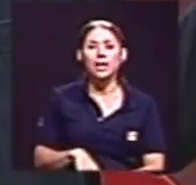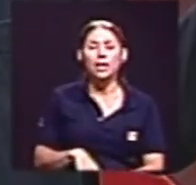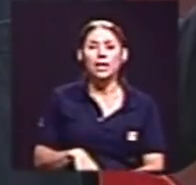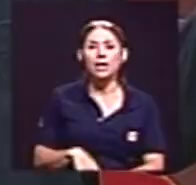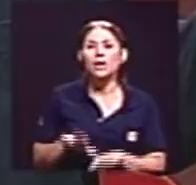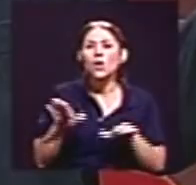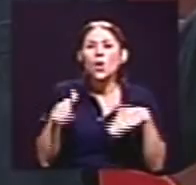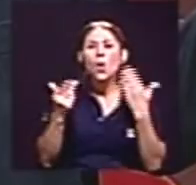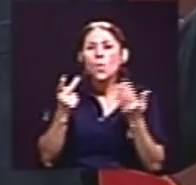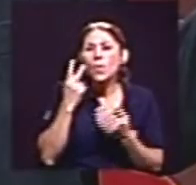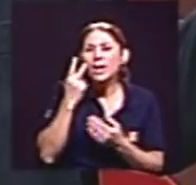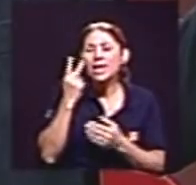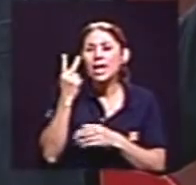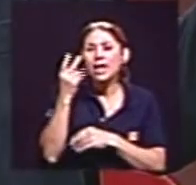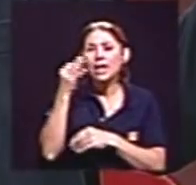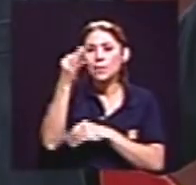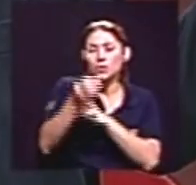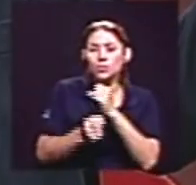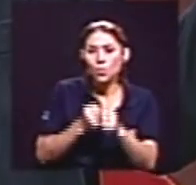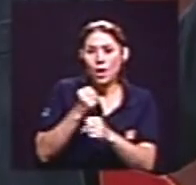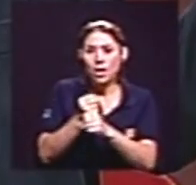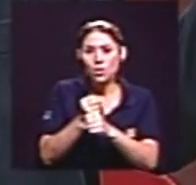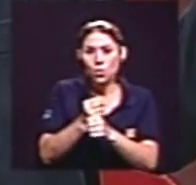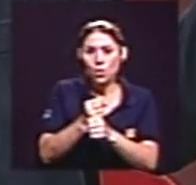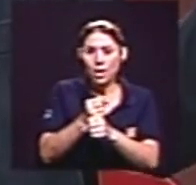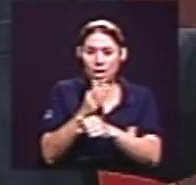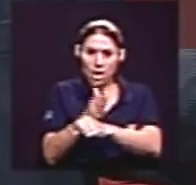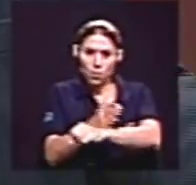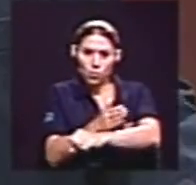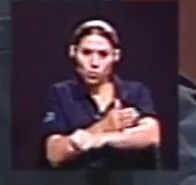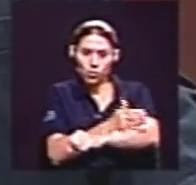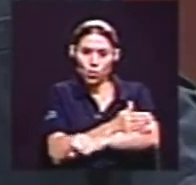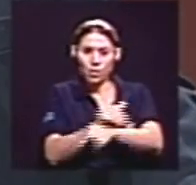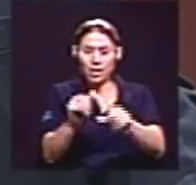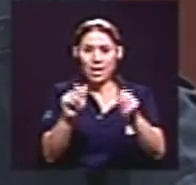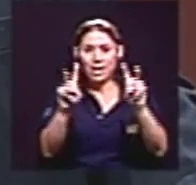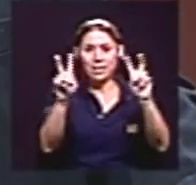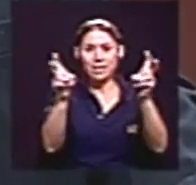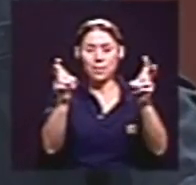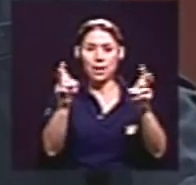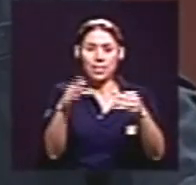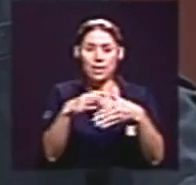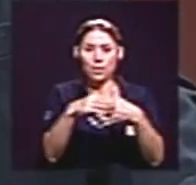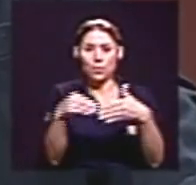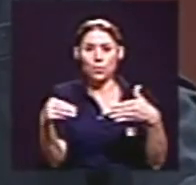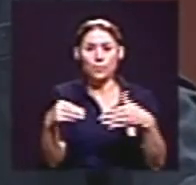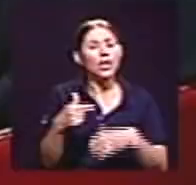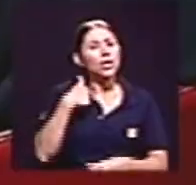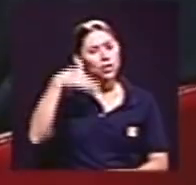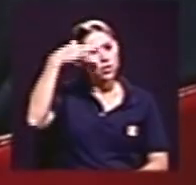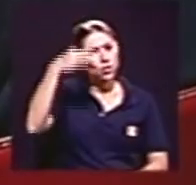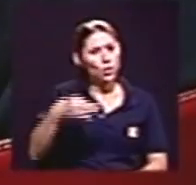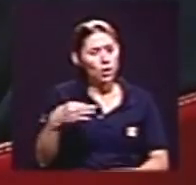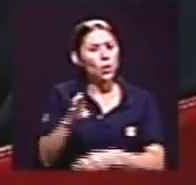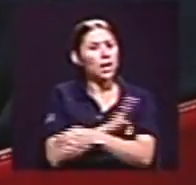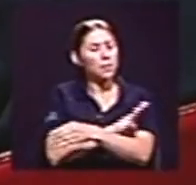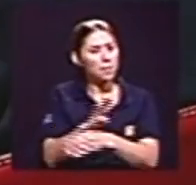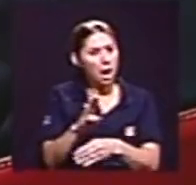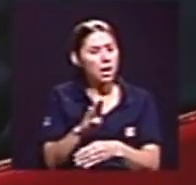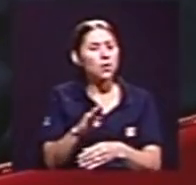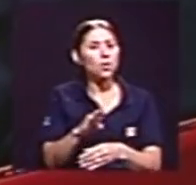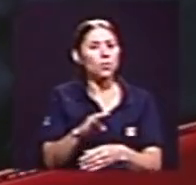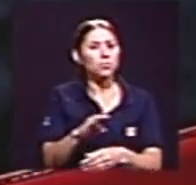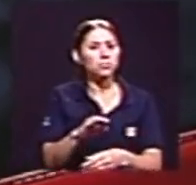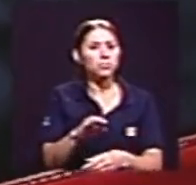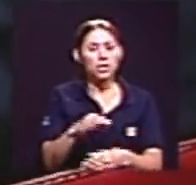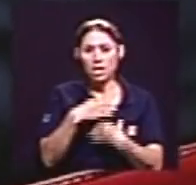¿cómo vería en 2010 la evolución en el ámbito cambiario? Yo creo que el banco ha venido dando los pasos en la dirección que lo dijo hace